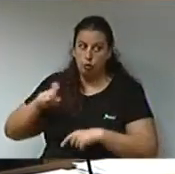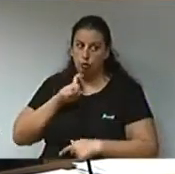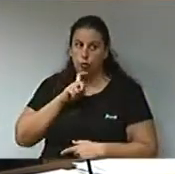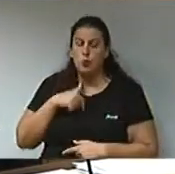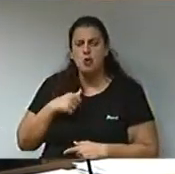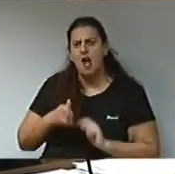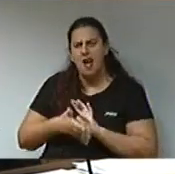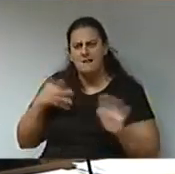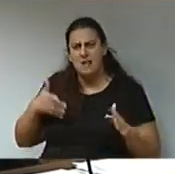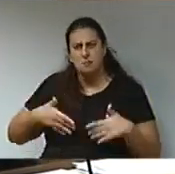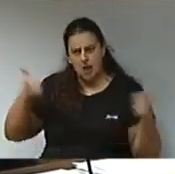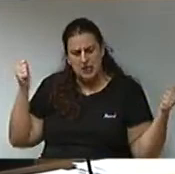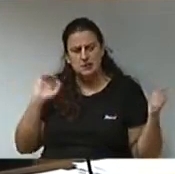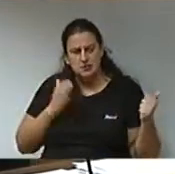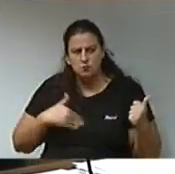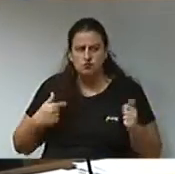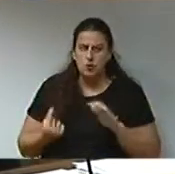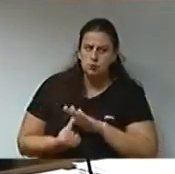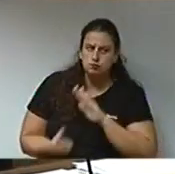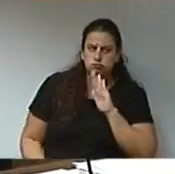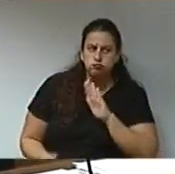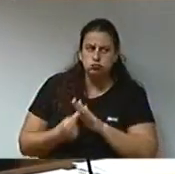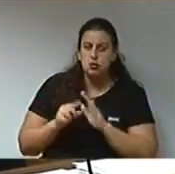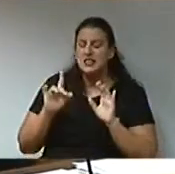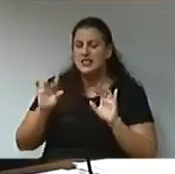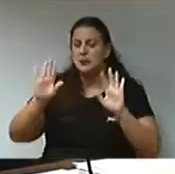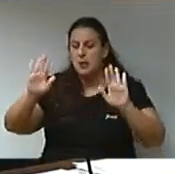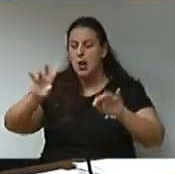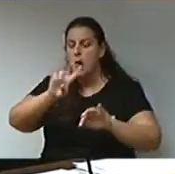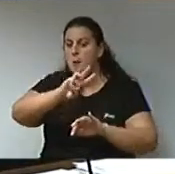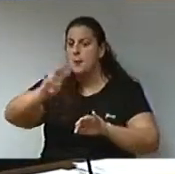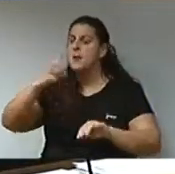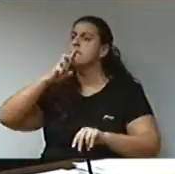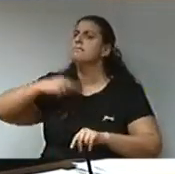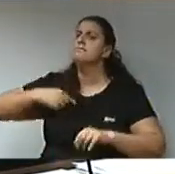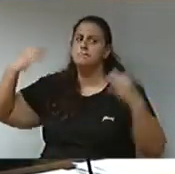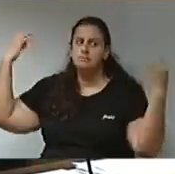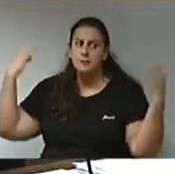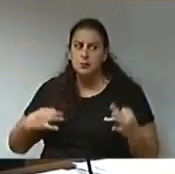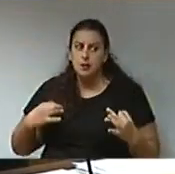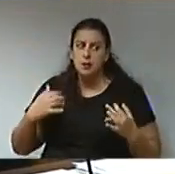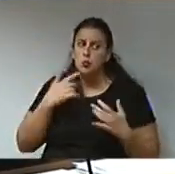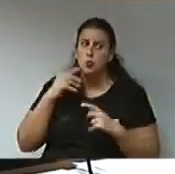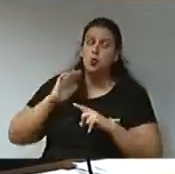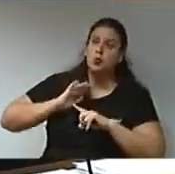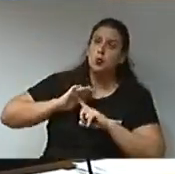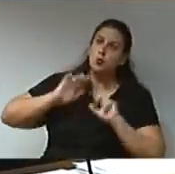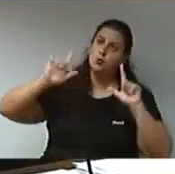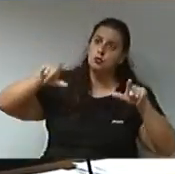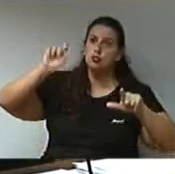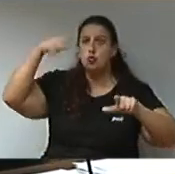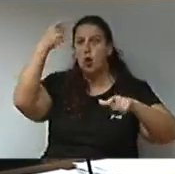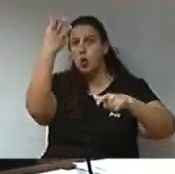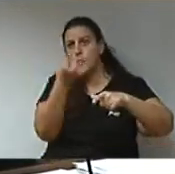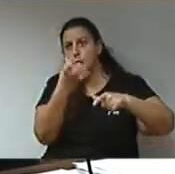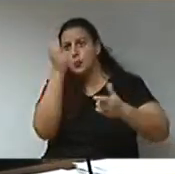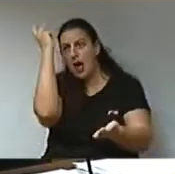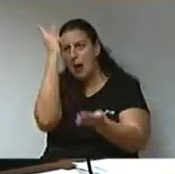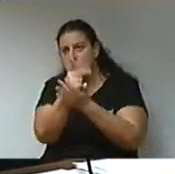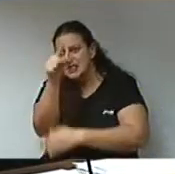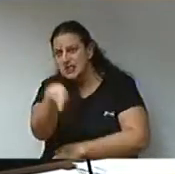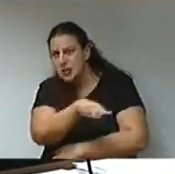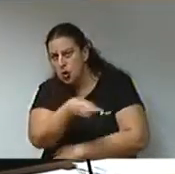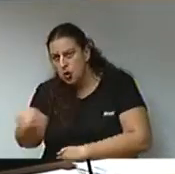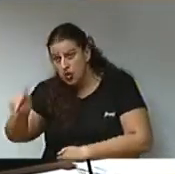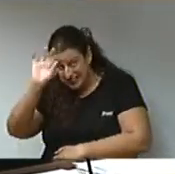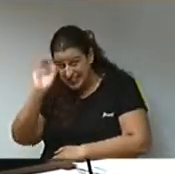a acelerar más, bastante, pero ustedes tienen que despejar ya una incógnita. ¿Ustedes están de verdad por las fotovoltaicas? ¿Es eso? ¿Están ahora realmente están por las